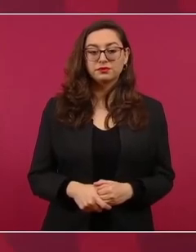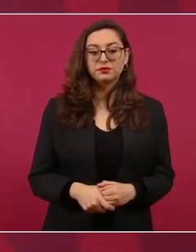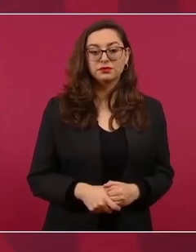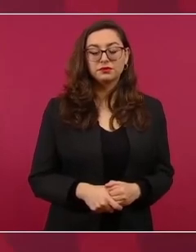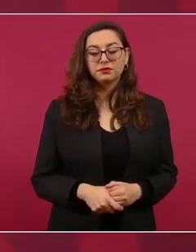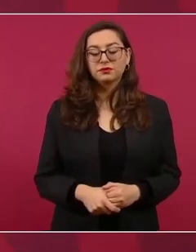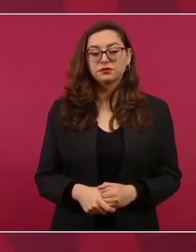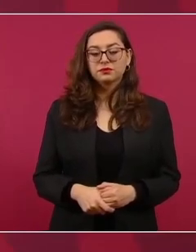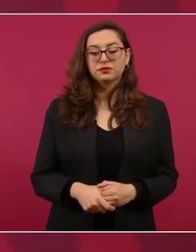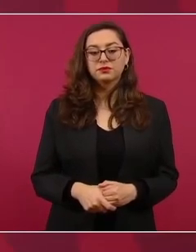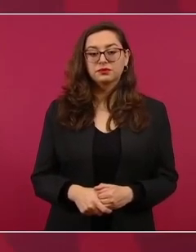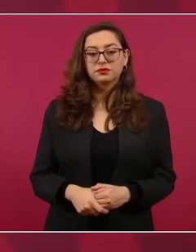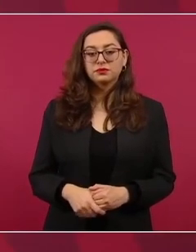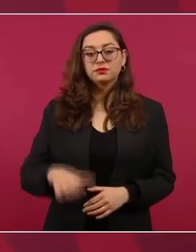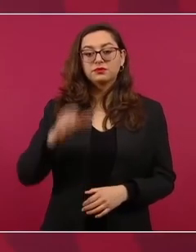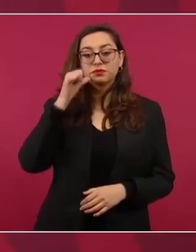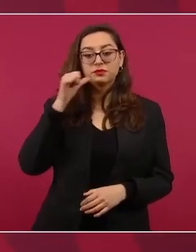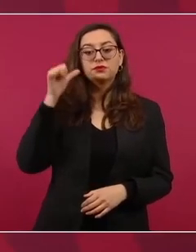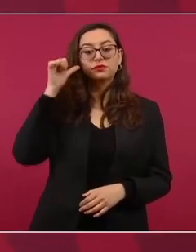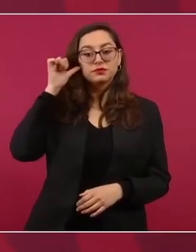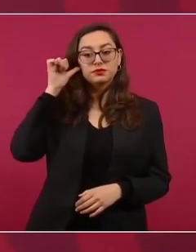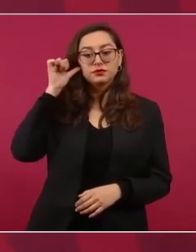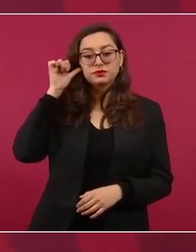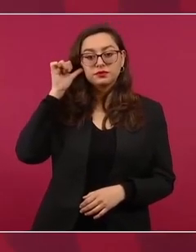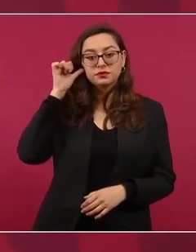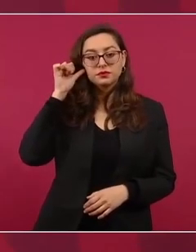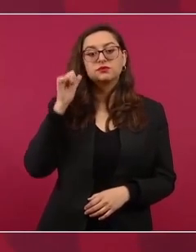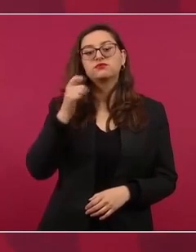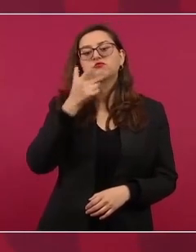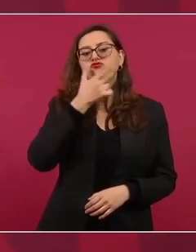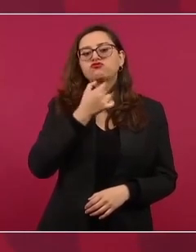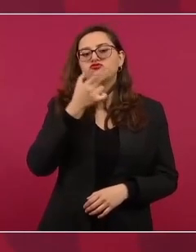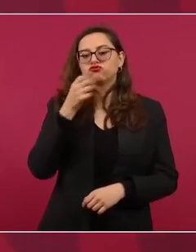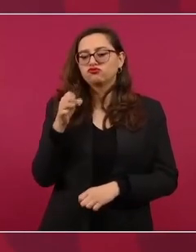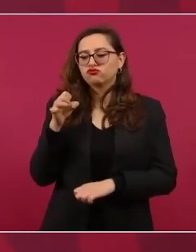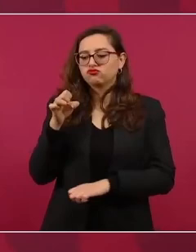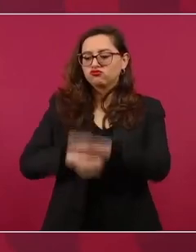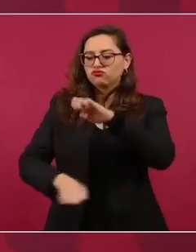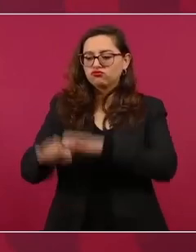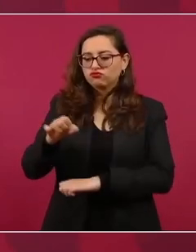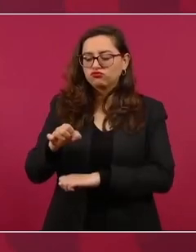empresarios que compraron una planta de Bimbo.